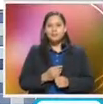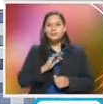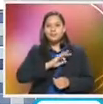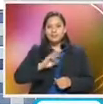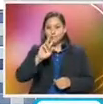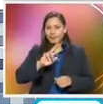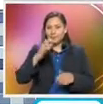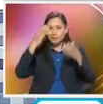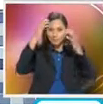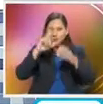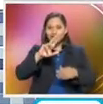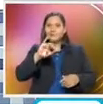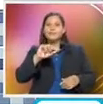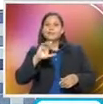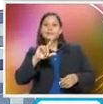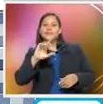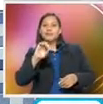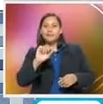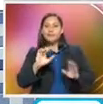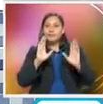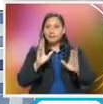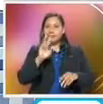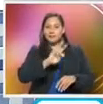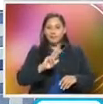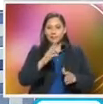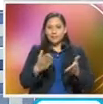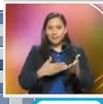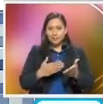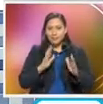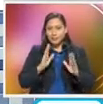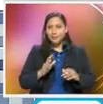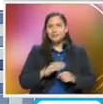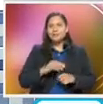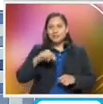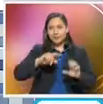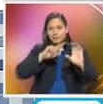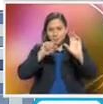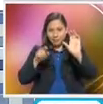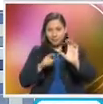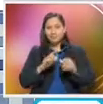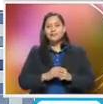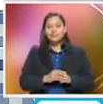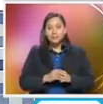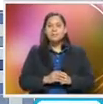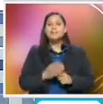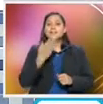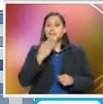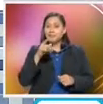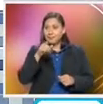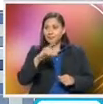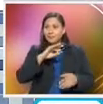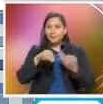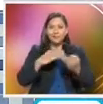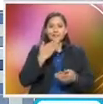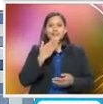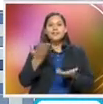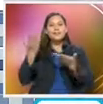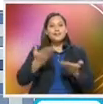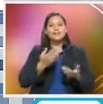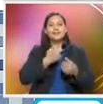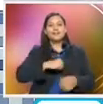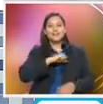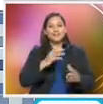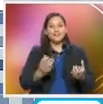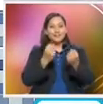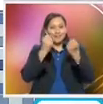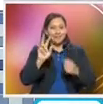Feliz viernes, chef Luis Carlos. Hola, ya estamos en En viernes la por fin. cocina de tu Lo ciudad. logramos. ¿Cómo estás? Bien, ¿y tú? Bien, todo bien, todo Llegaste bien. sano y salvo el